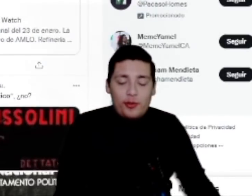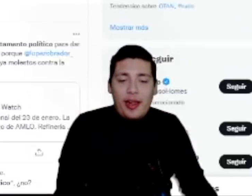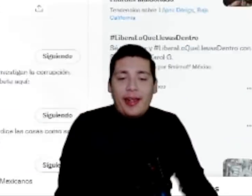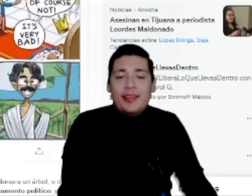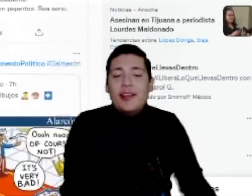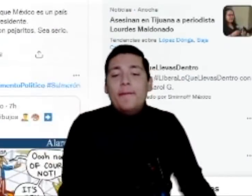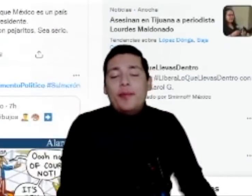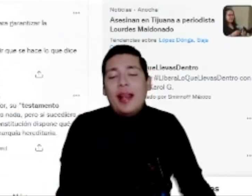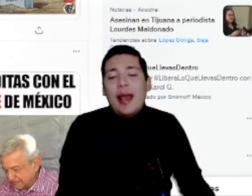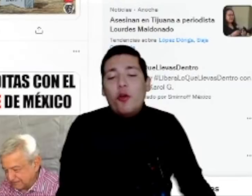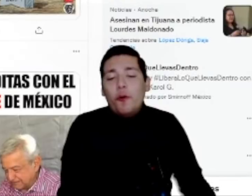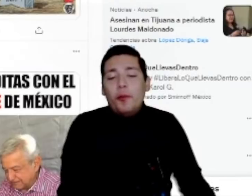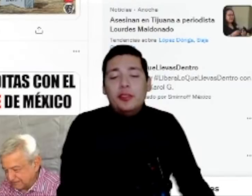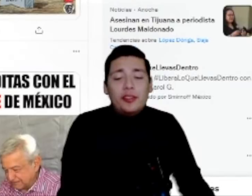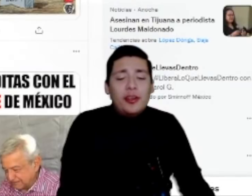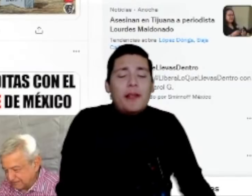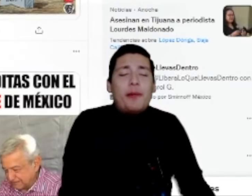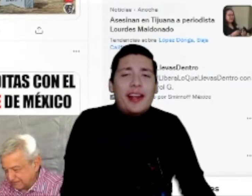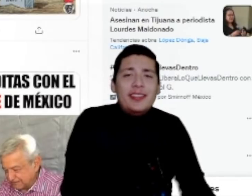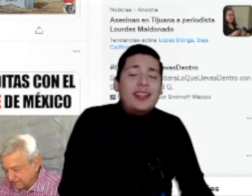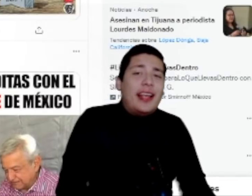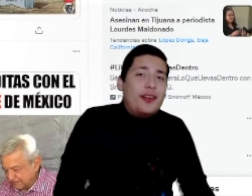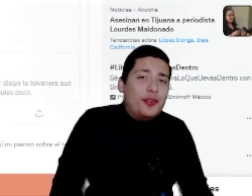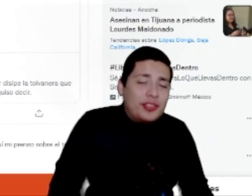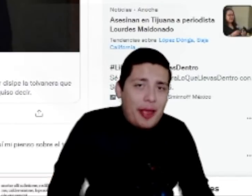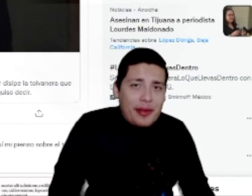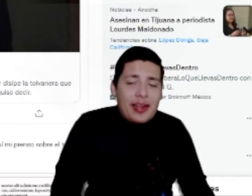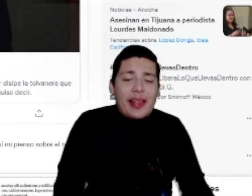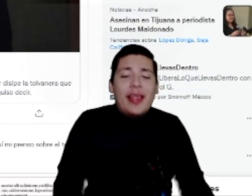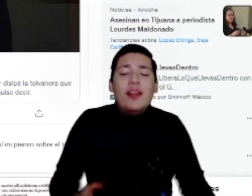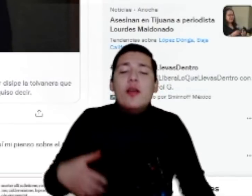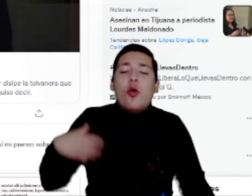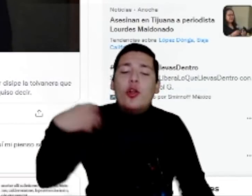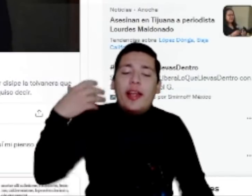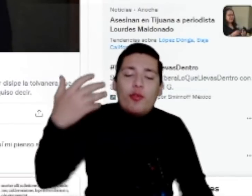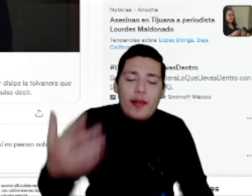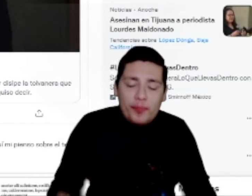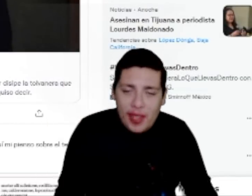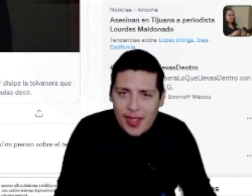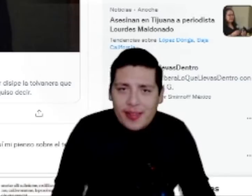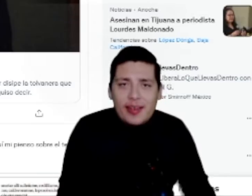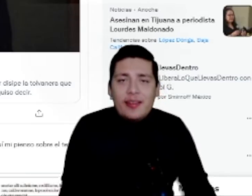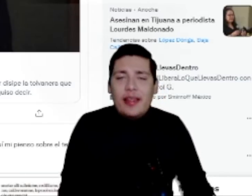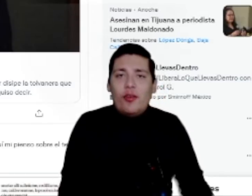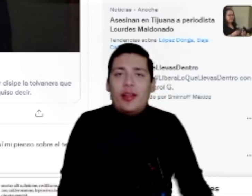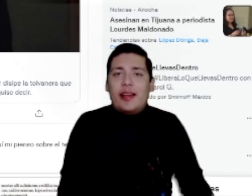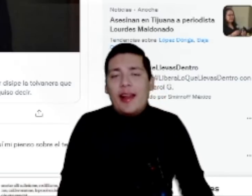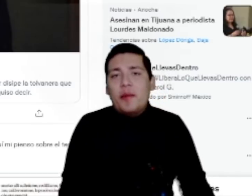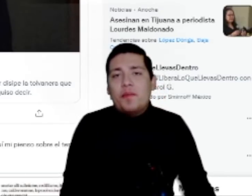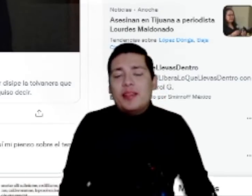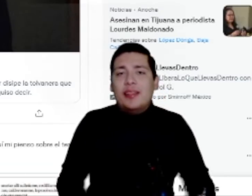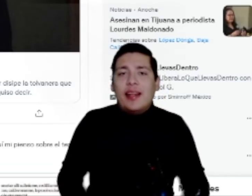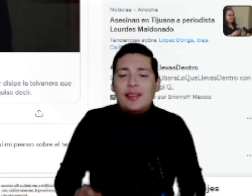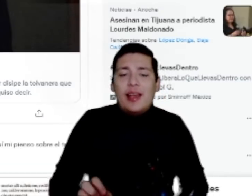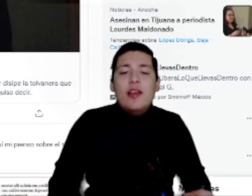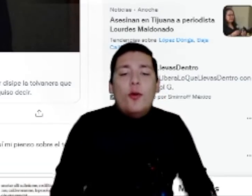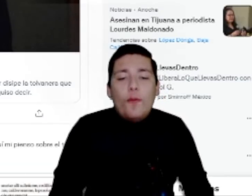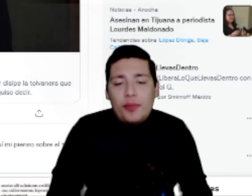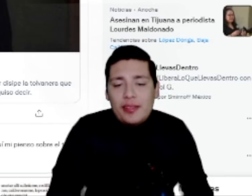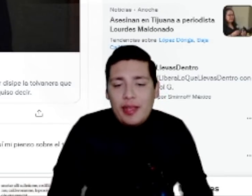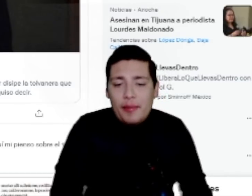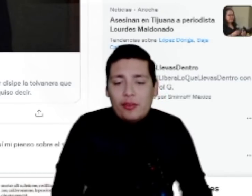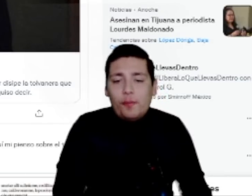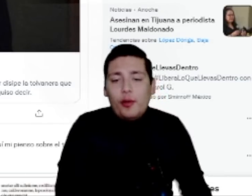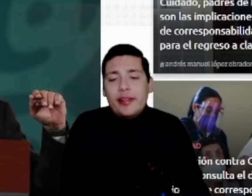los personajes de la oposición, que parece que no saben leer o que no entienden de lo que realmente se trata